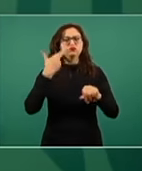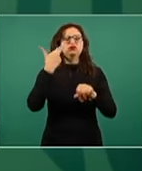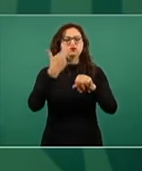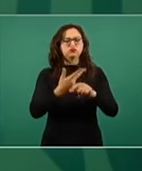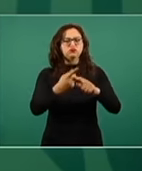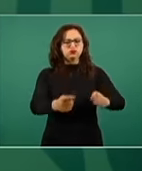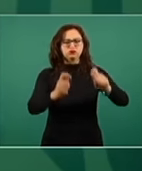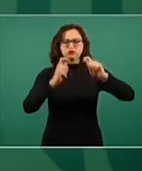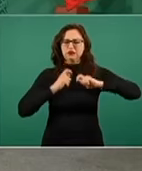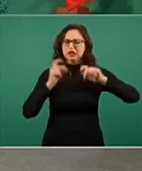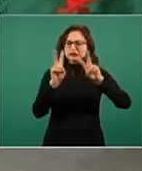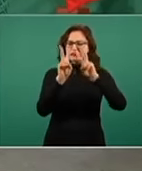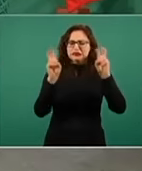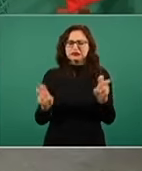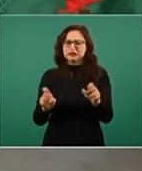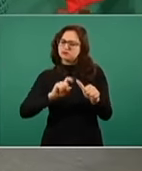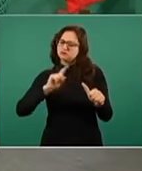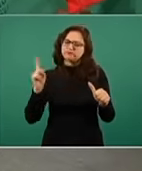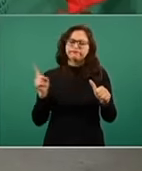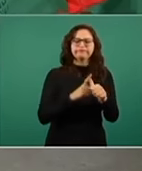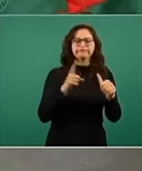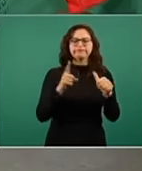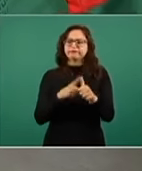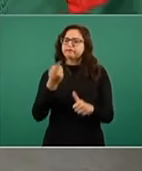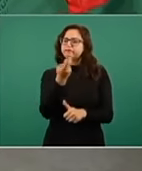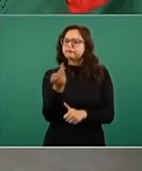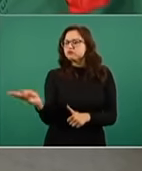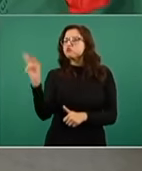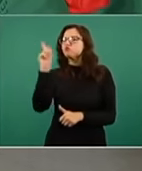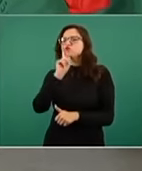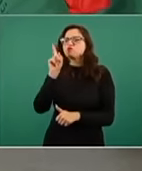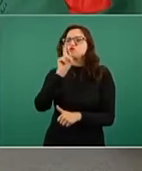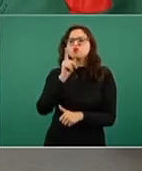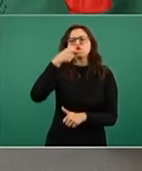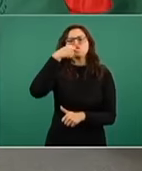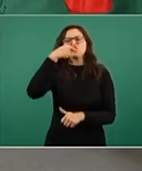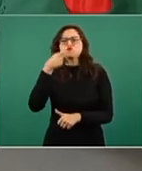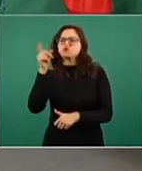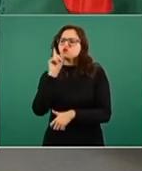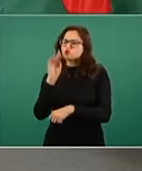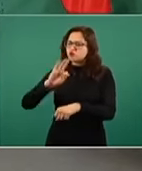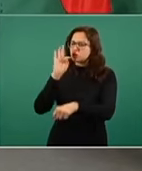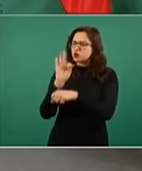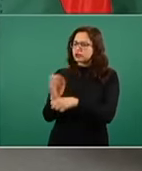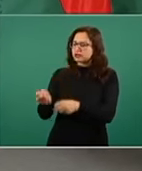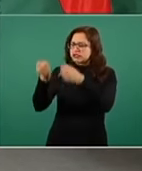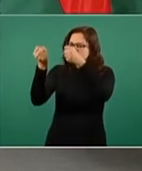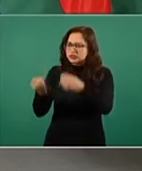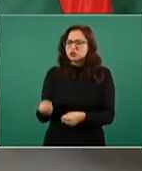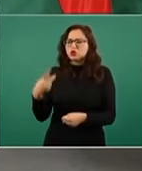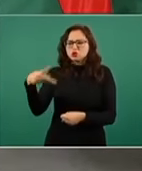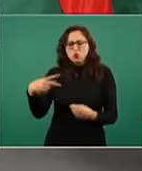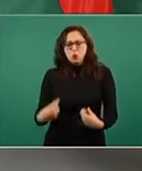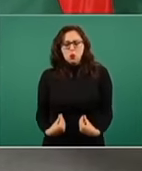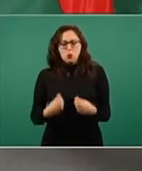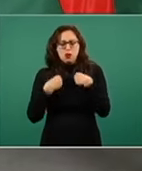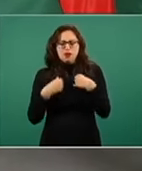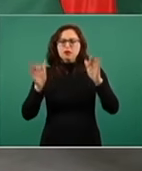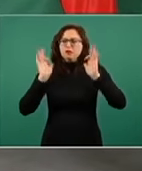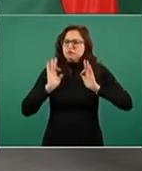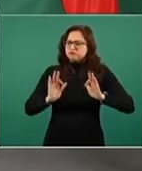de Estado, la seguridad de las mujeres y niñas para que vivan plenas, seguras, libres